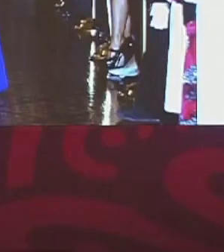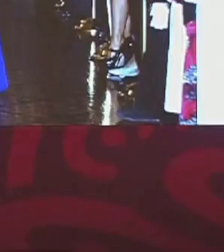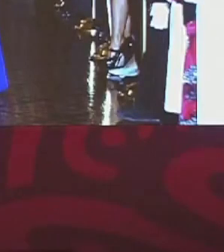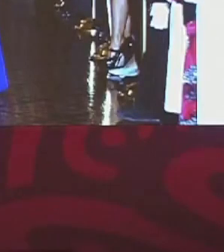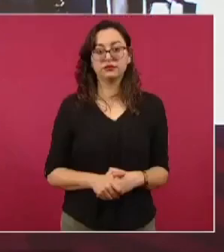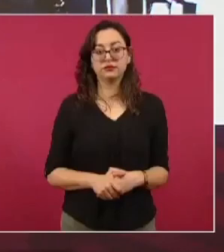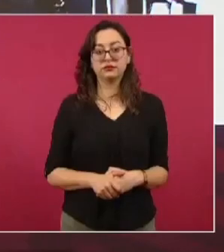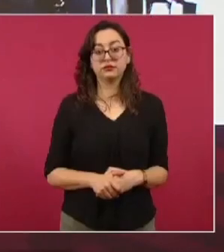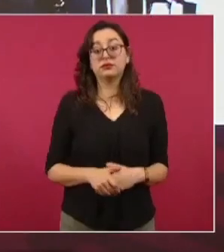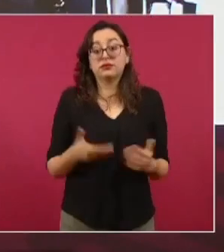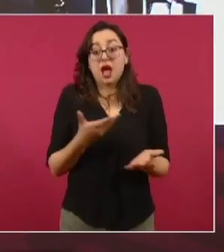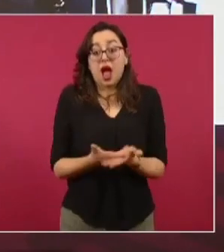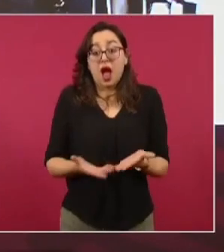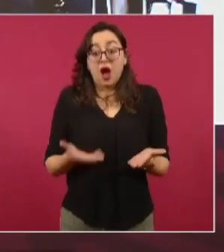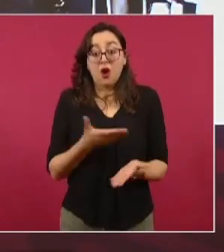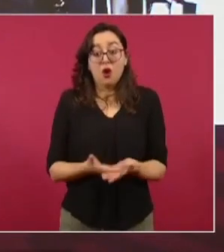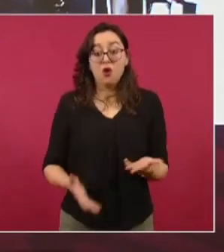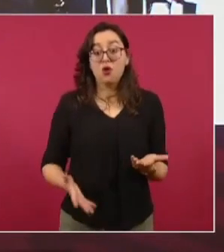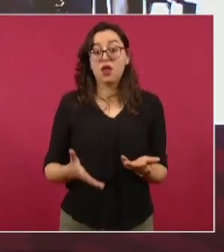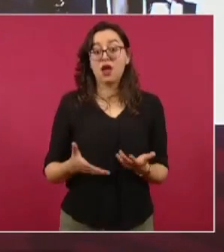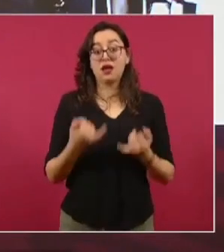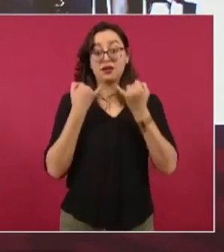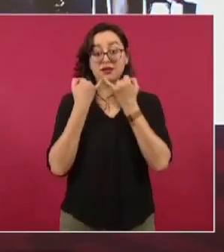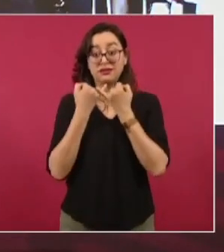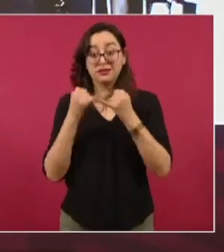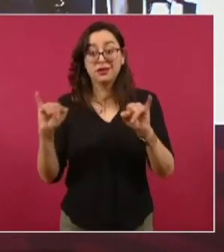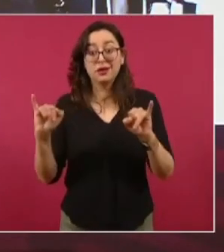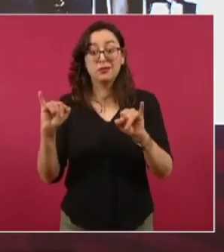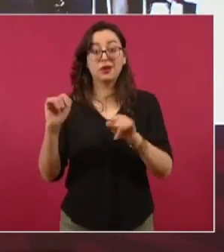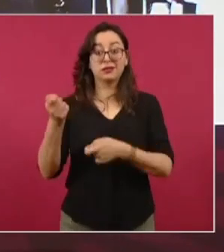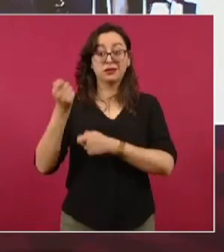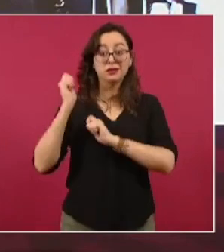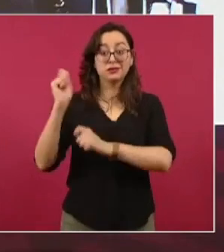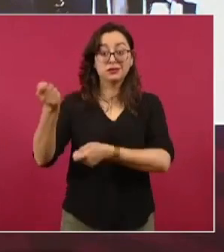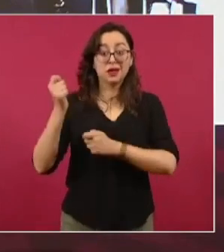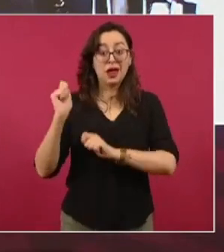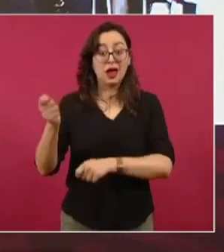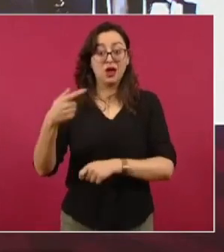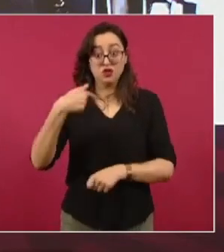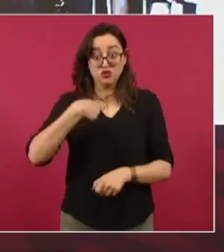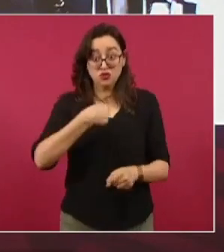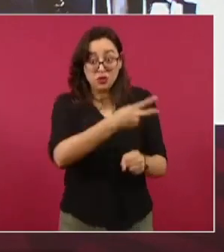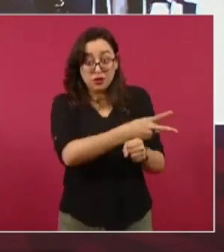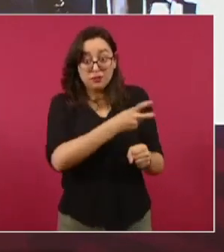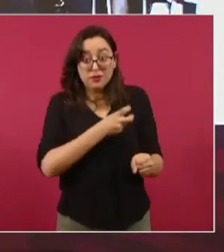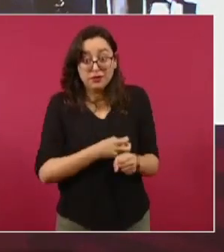al grito de independencia pues como voy a invitar a Claudio al grito de independencia